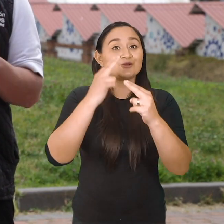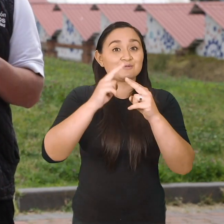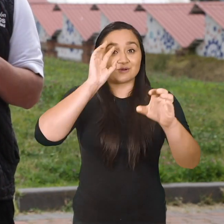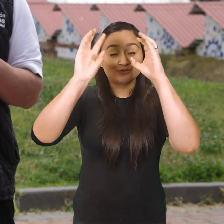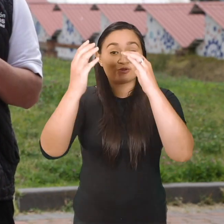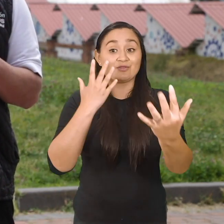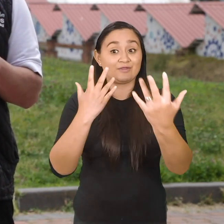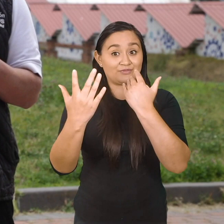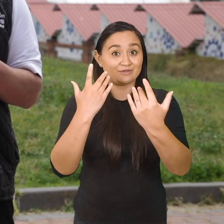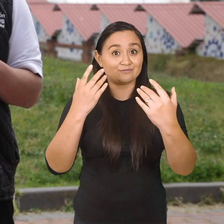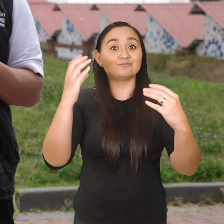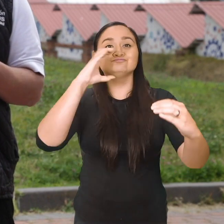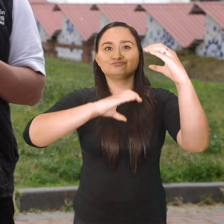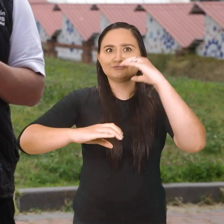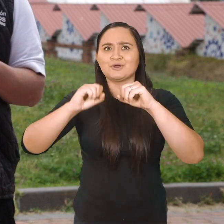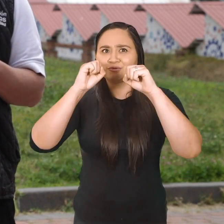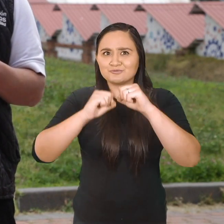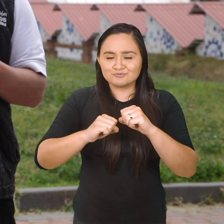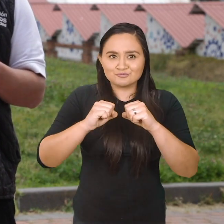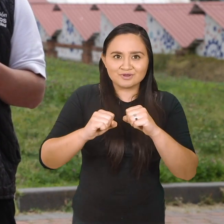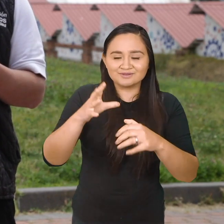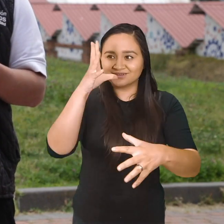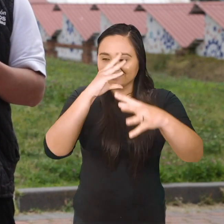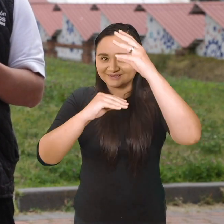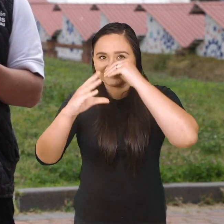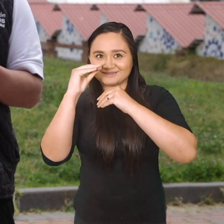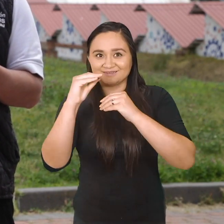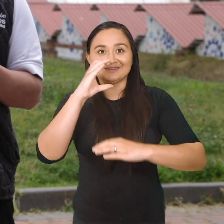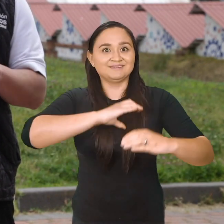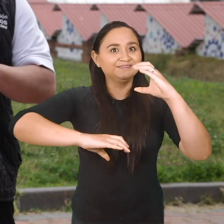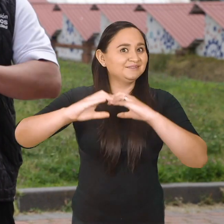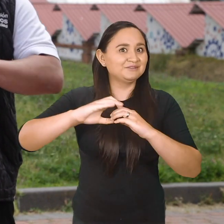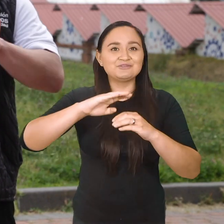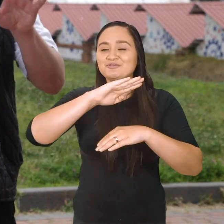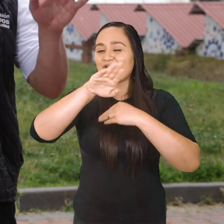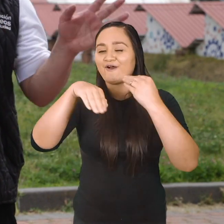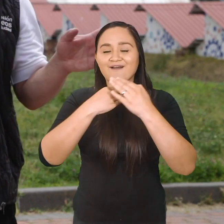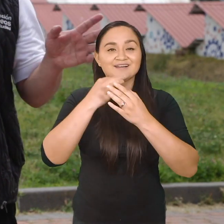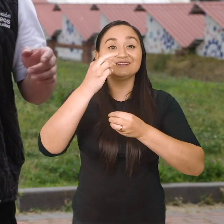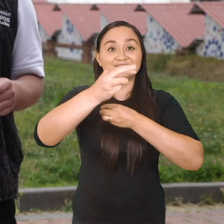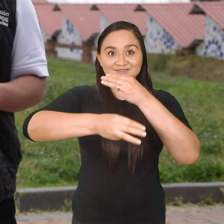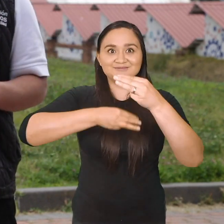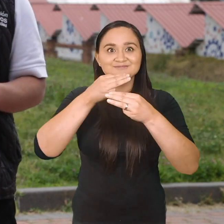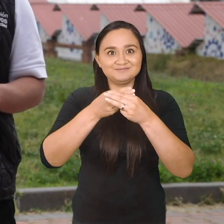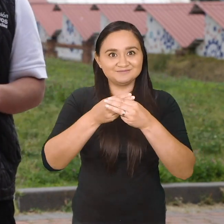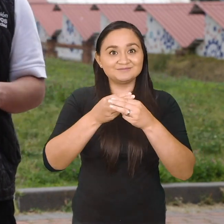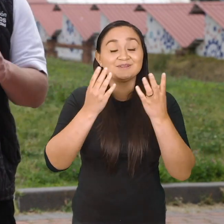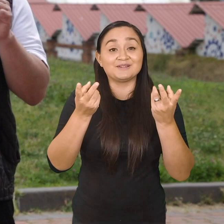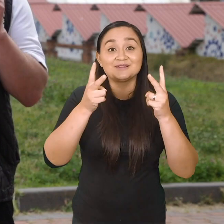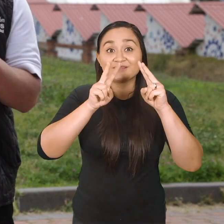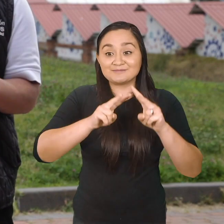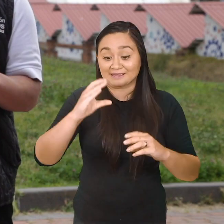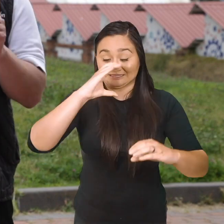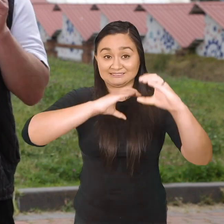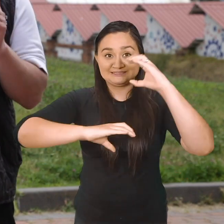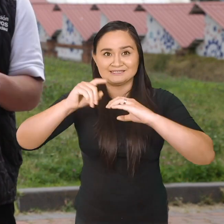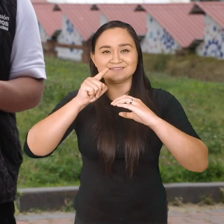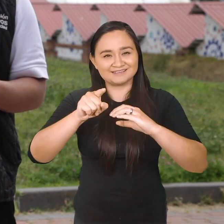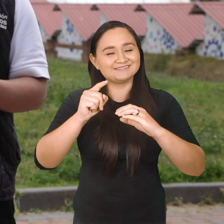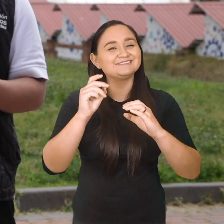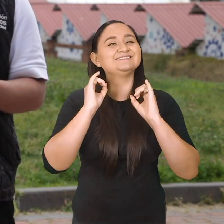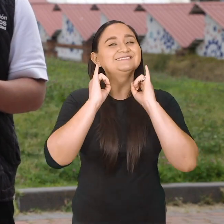como Museo Interactivo de Ciencia, donde podrás descubrir que la ciencia se encuentra en todo, y además es muy,